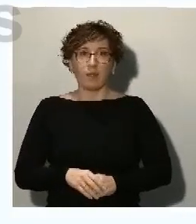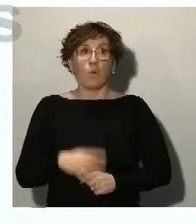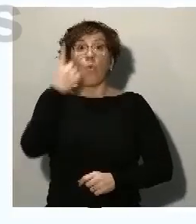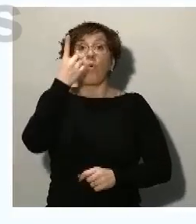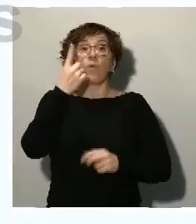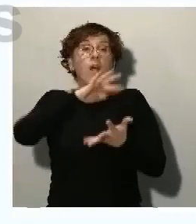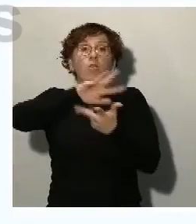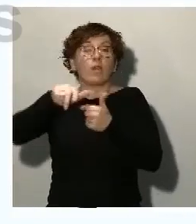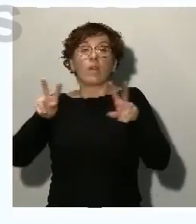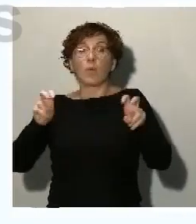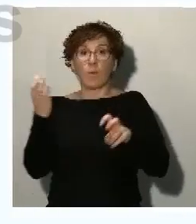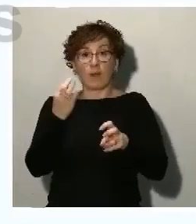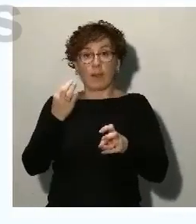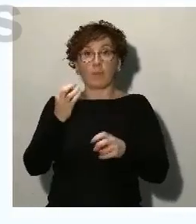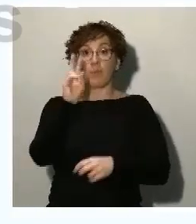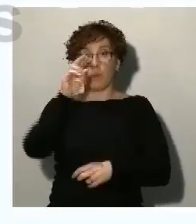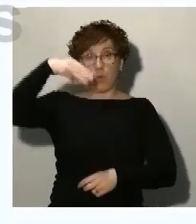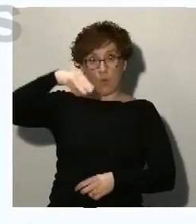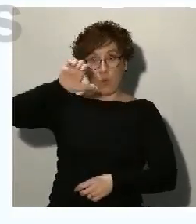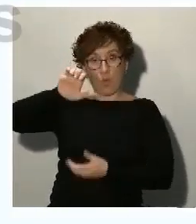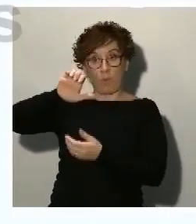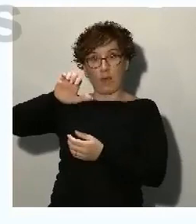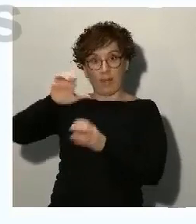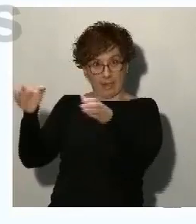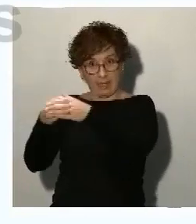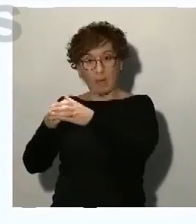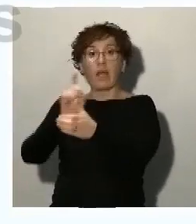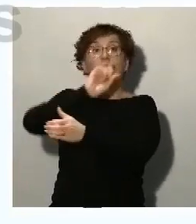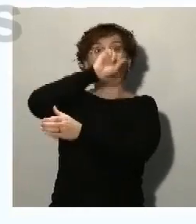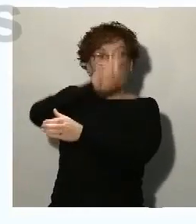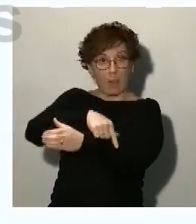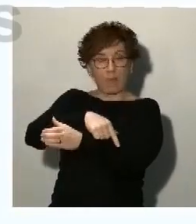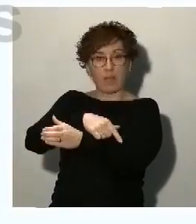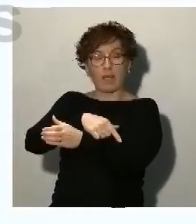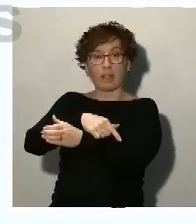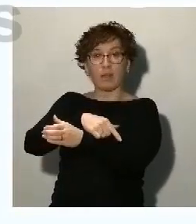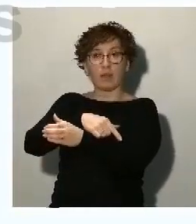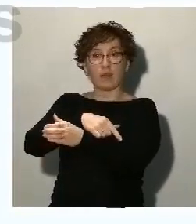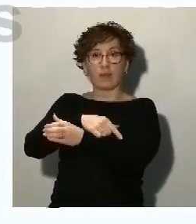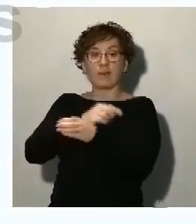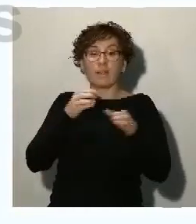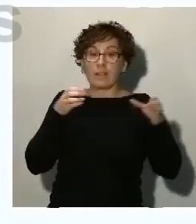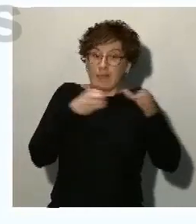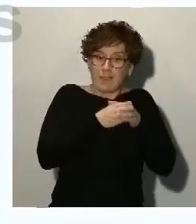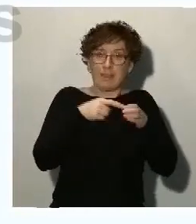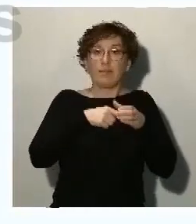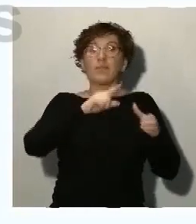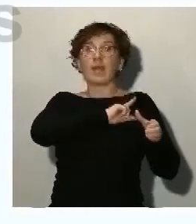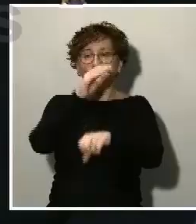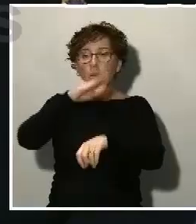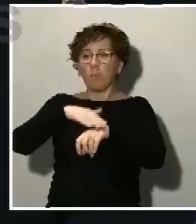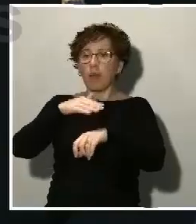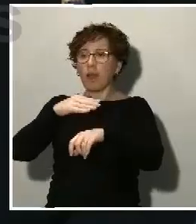la unidad militar de emergencias, también estamos empezando a desplegar unidades del Ejército de Tierra y de la Infantería de